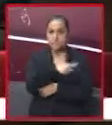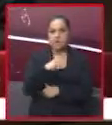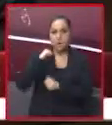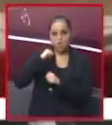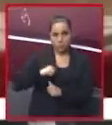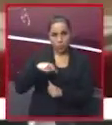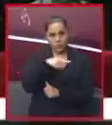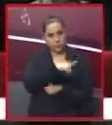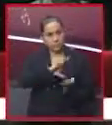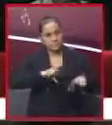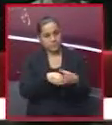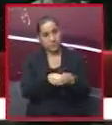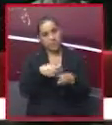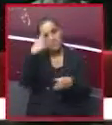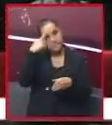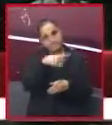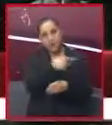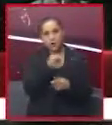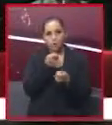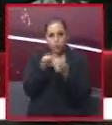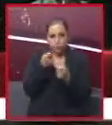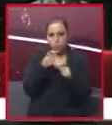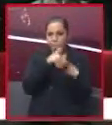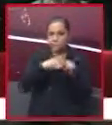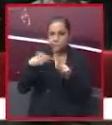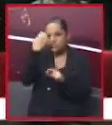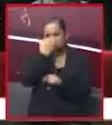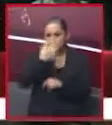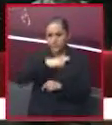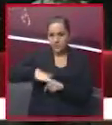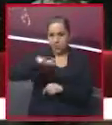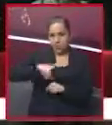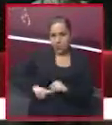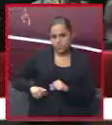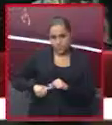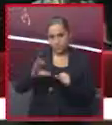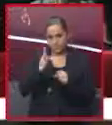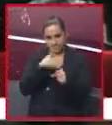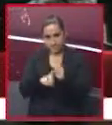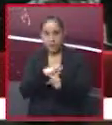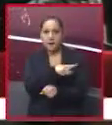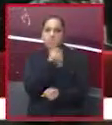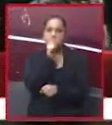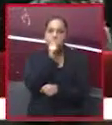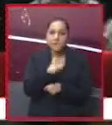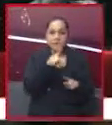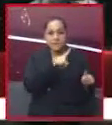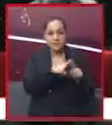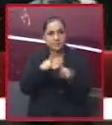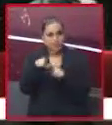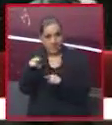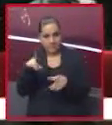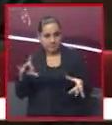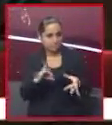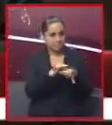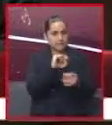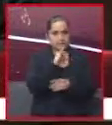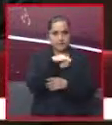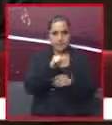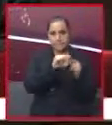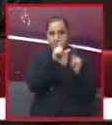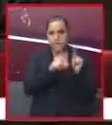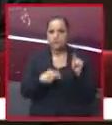como una autoridad encargada del control interno del gobierno federal, y regula la relación de esta dependencia con el Sistema